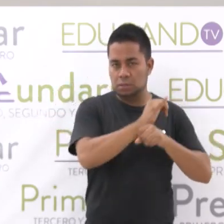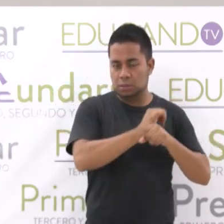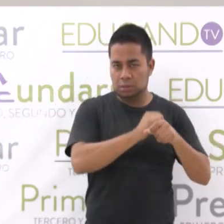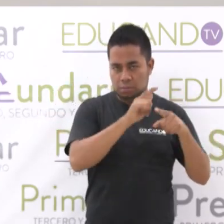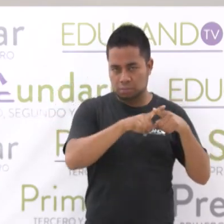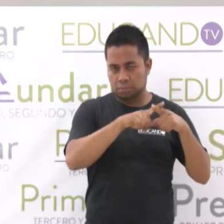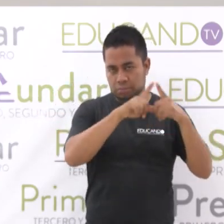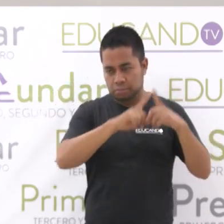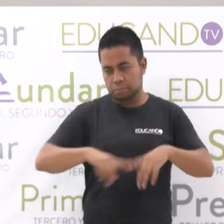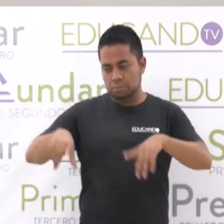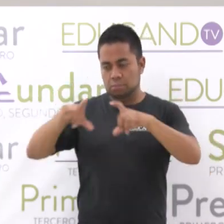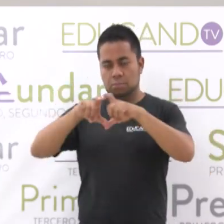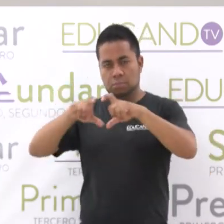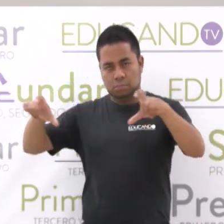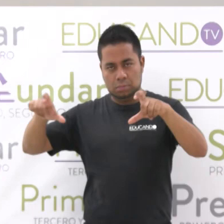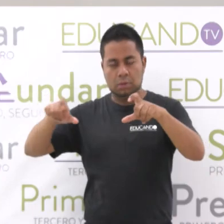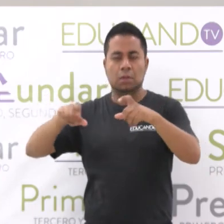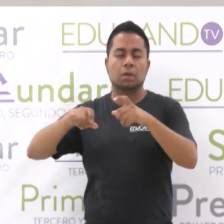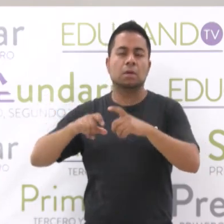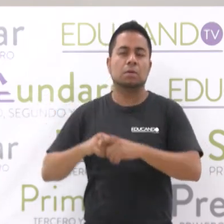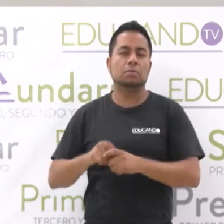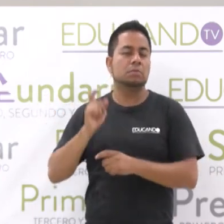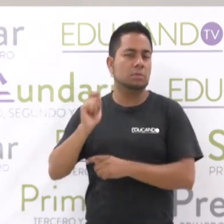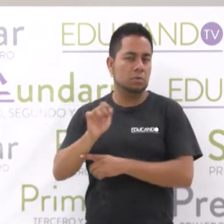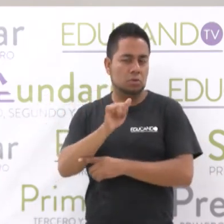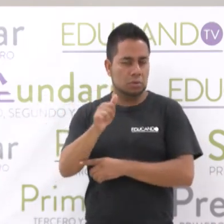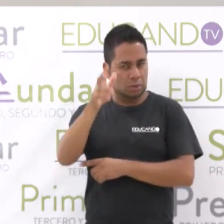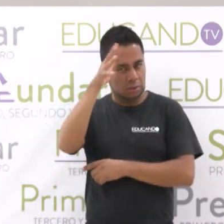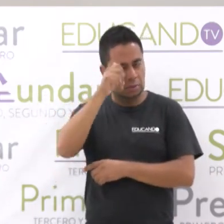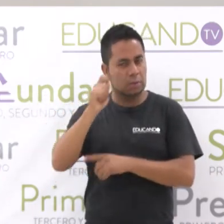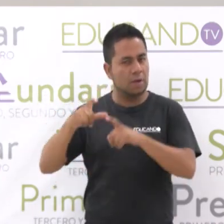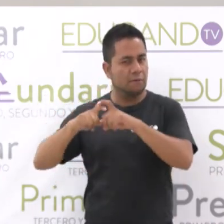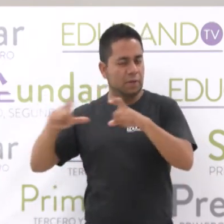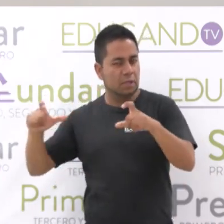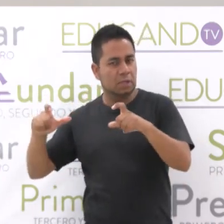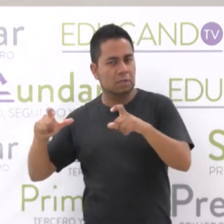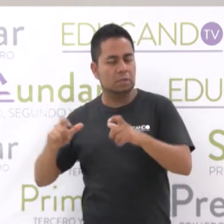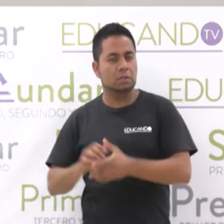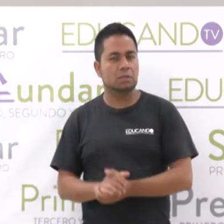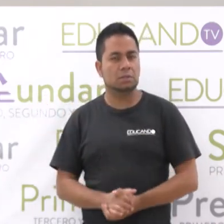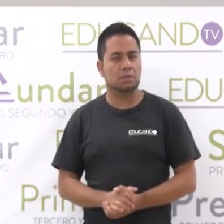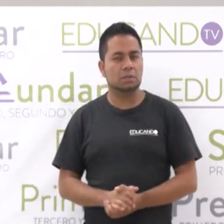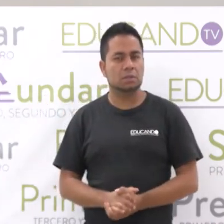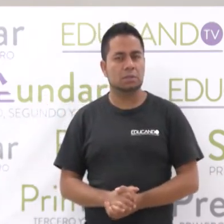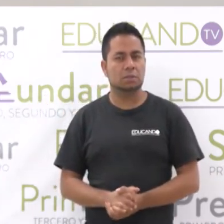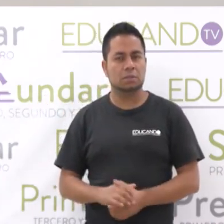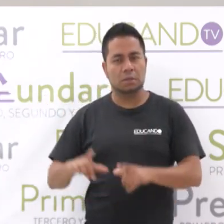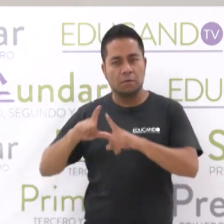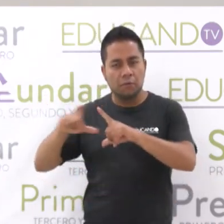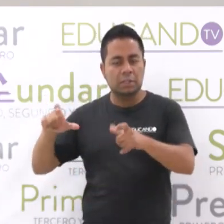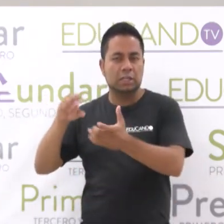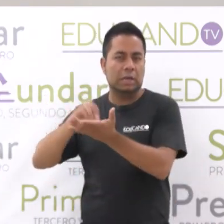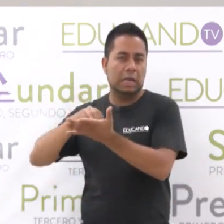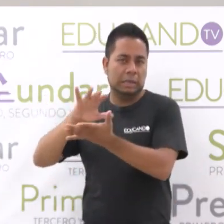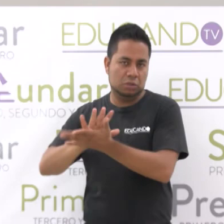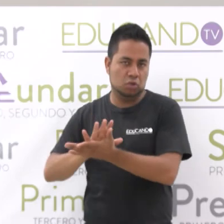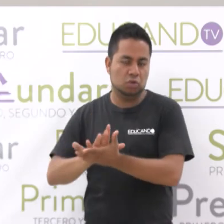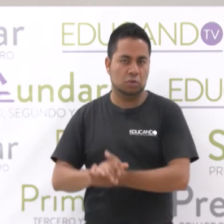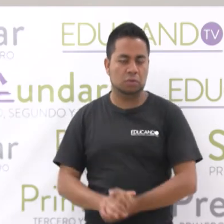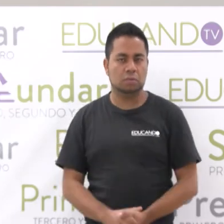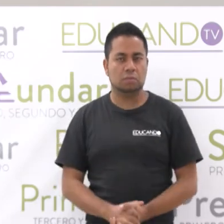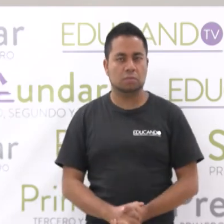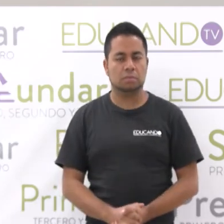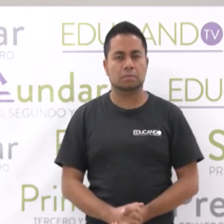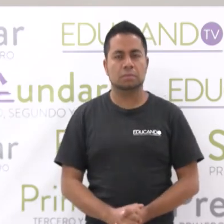una. ¿Y las otras cuáles son? ¿Lo recuerdan? Las fichas de registro. Fichas